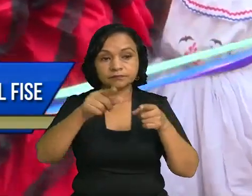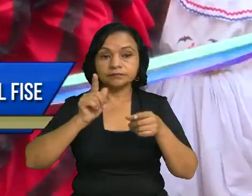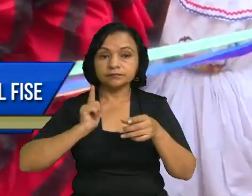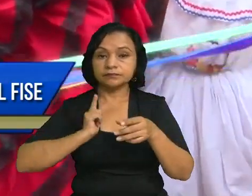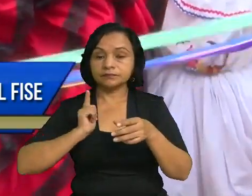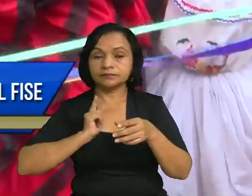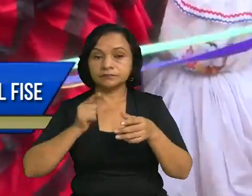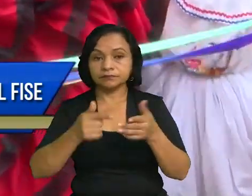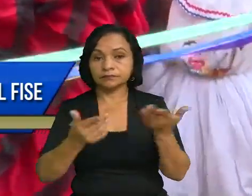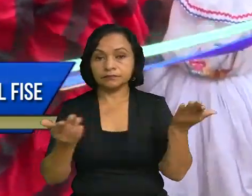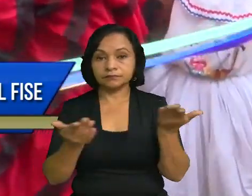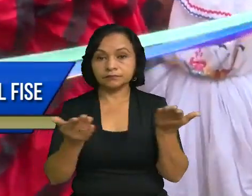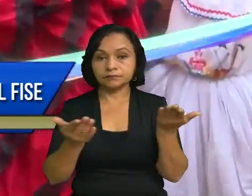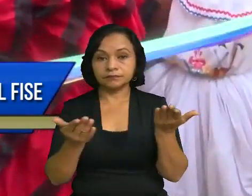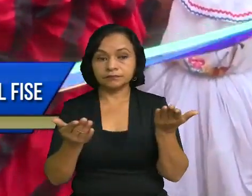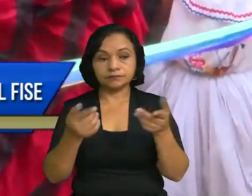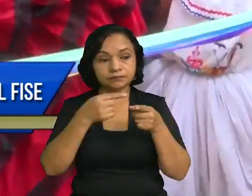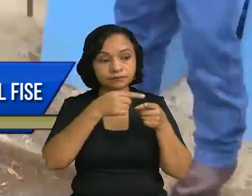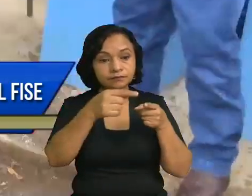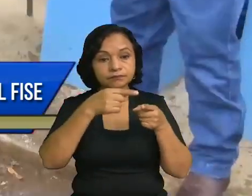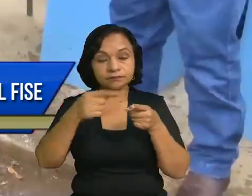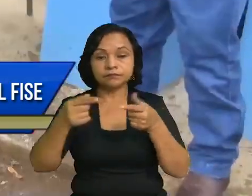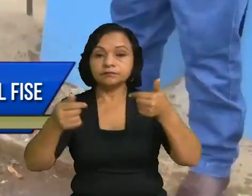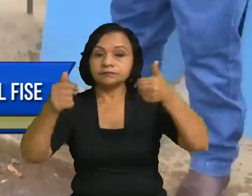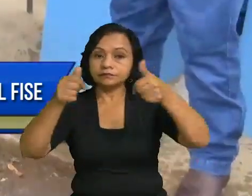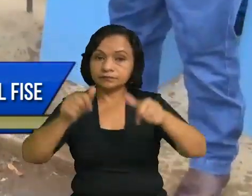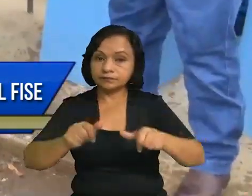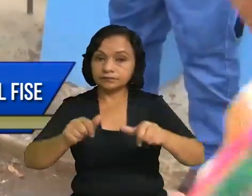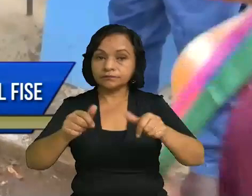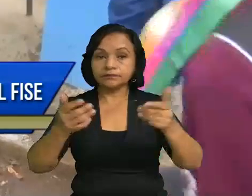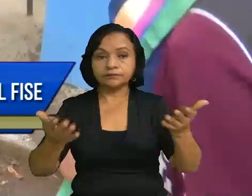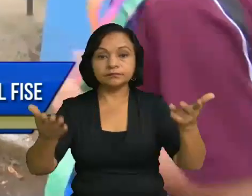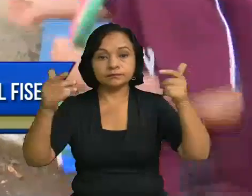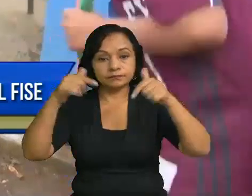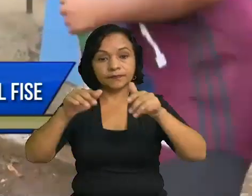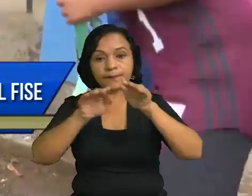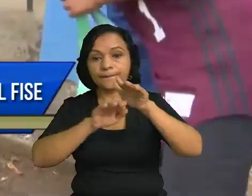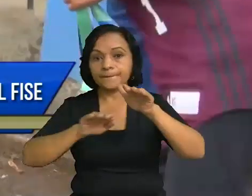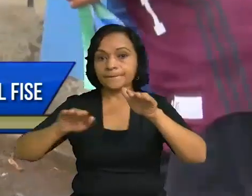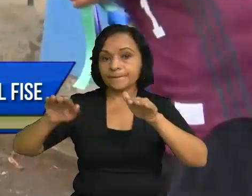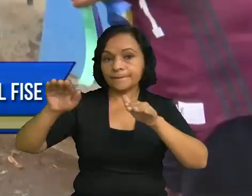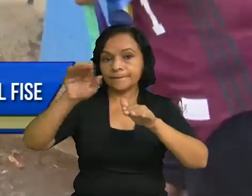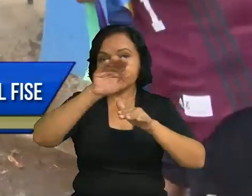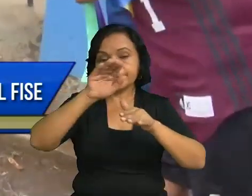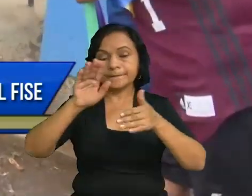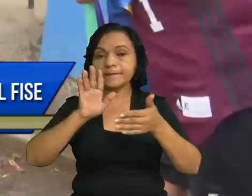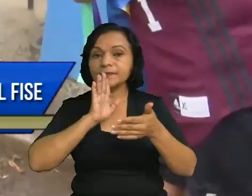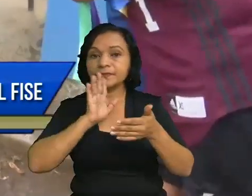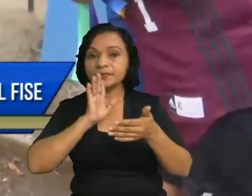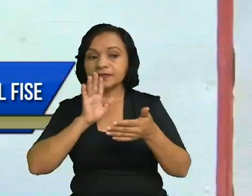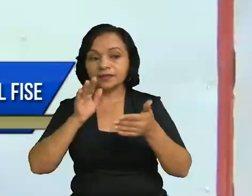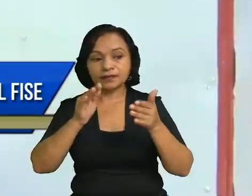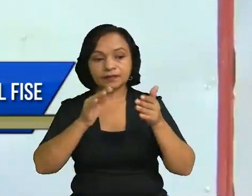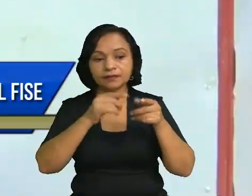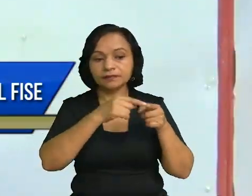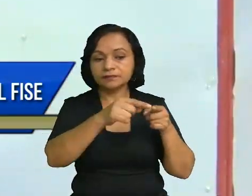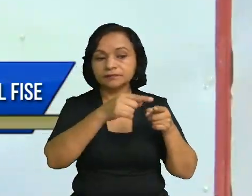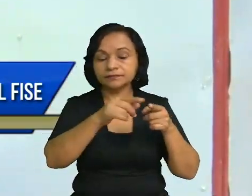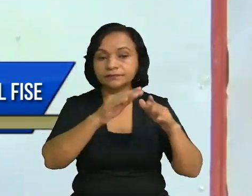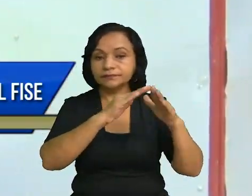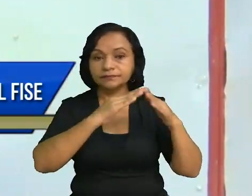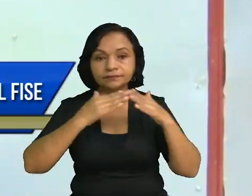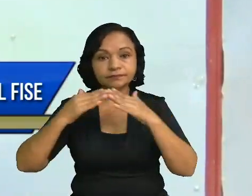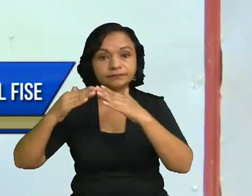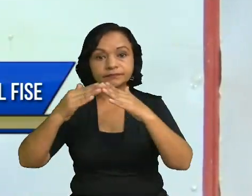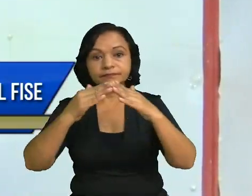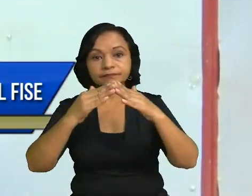tenía que estar en un municipio determinado entonces ahora ampliamos ahora el referente ya no es la comunidad ni el municipio